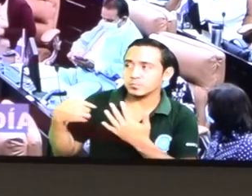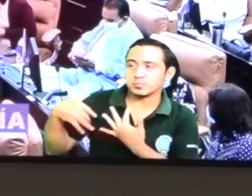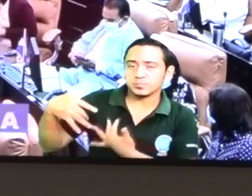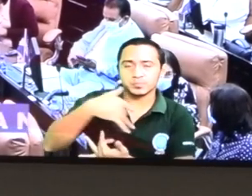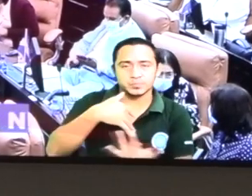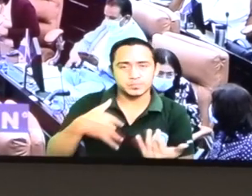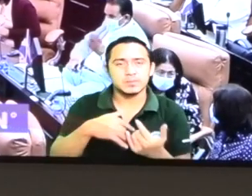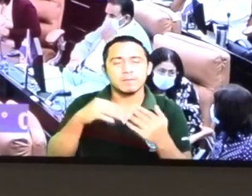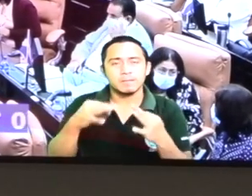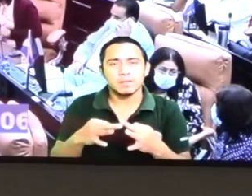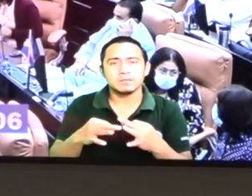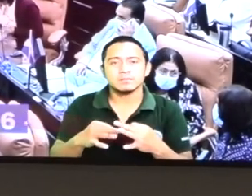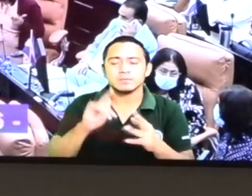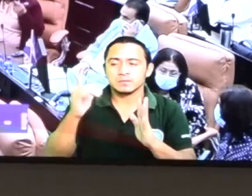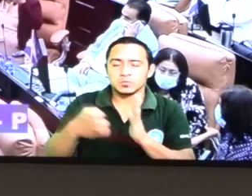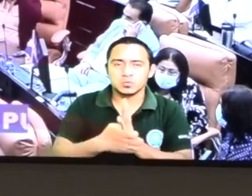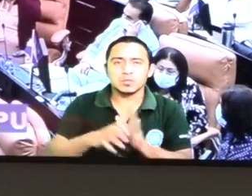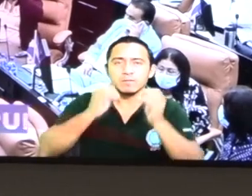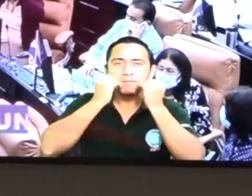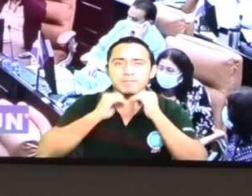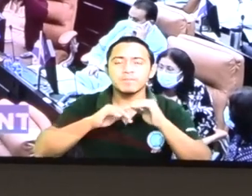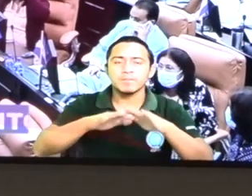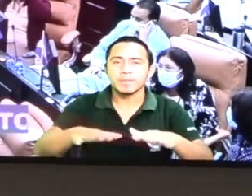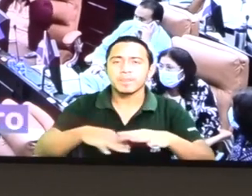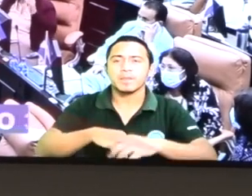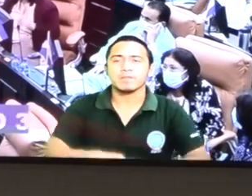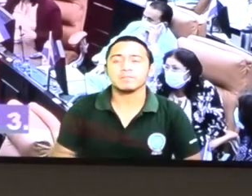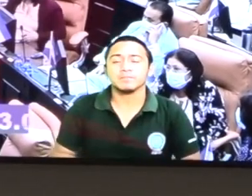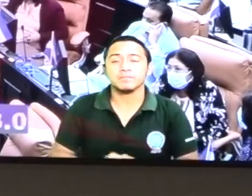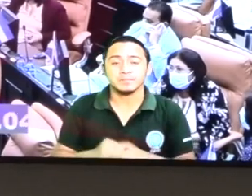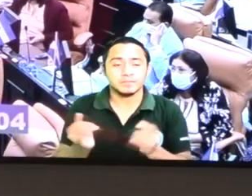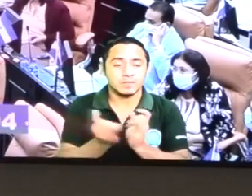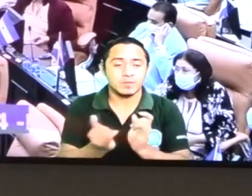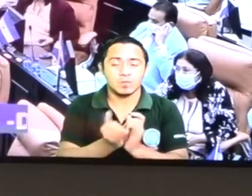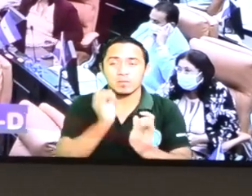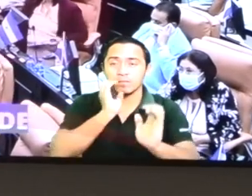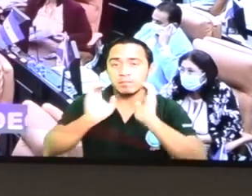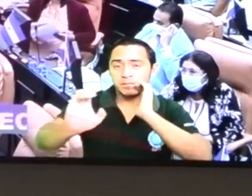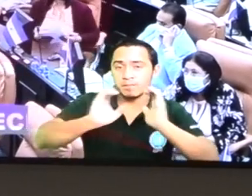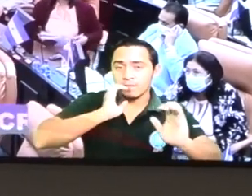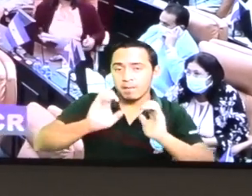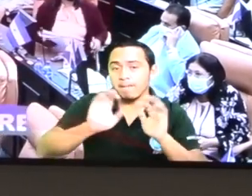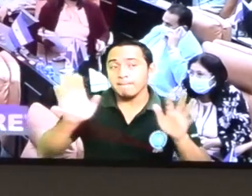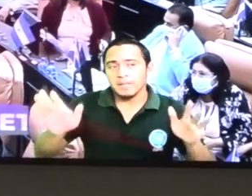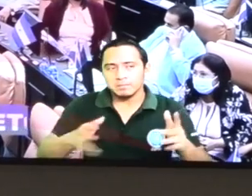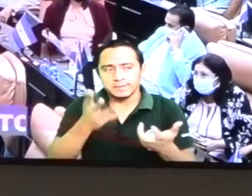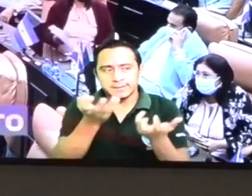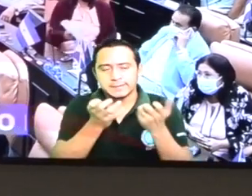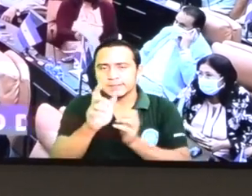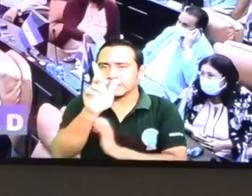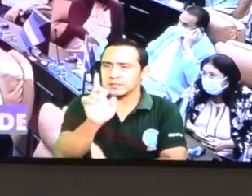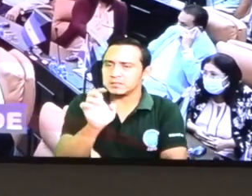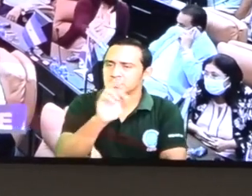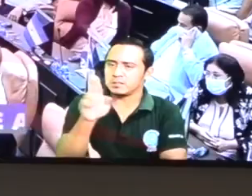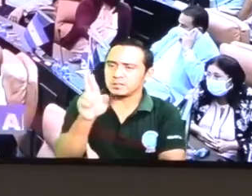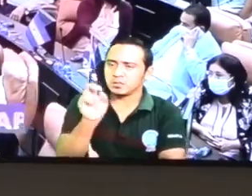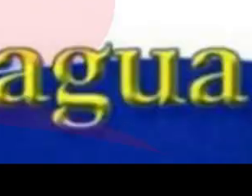de las tecnologías, de la información y de las comunicaciones con fines terroristas y